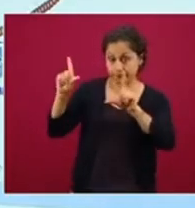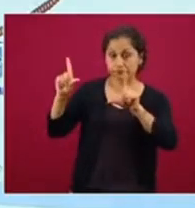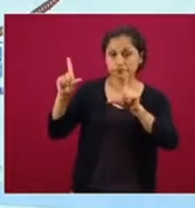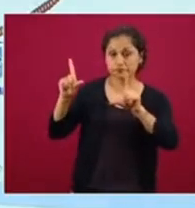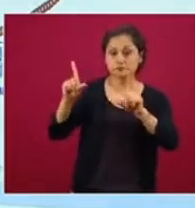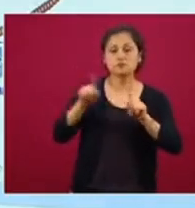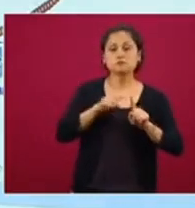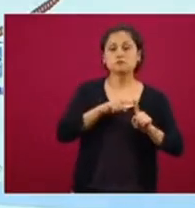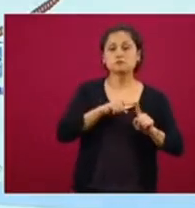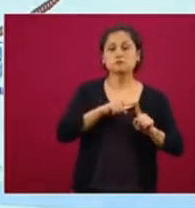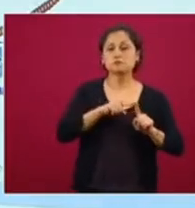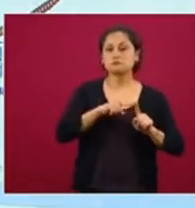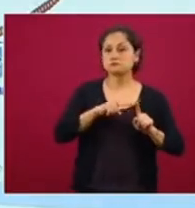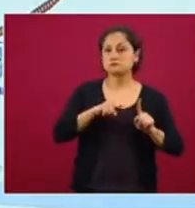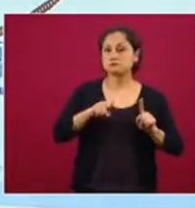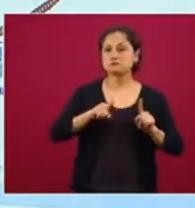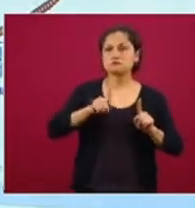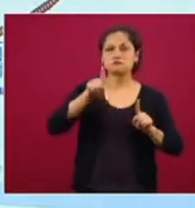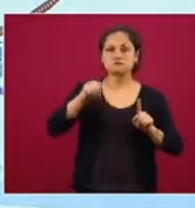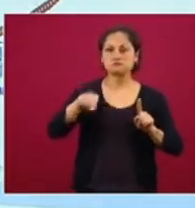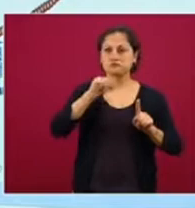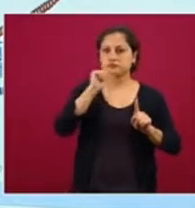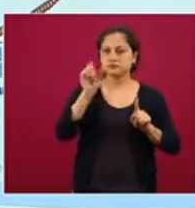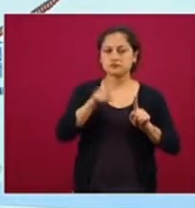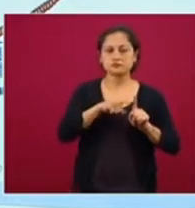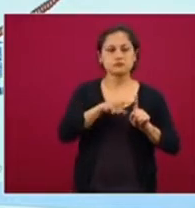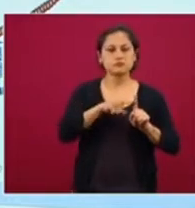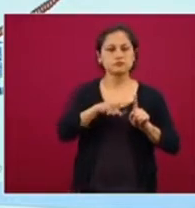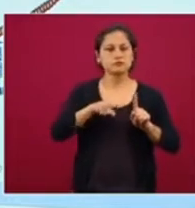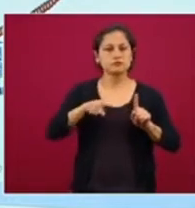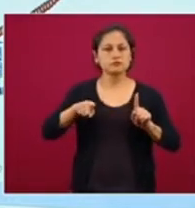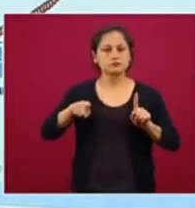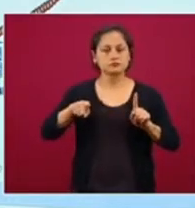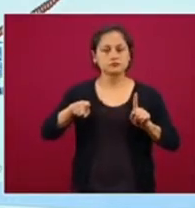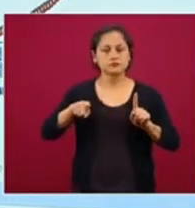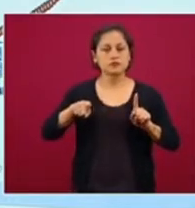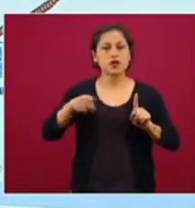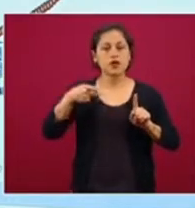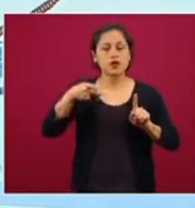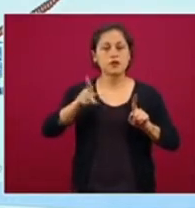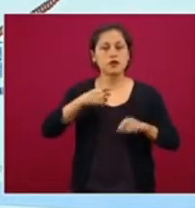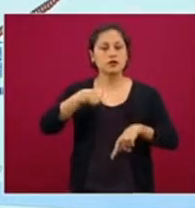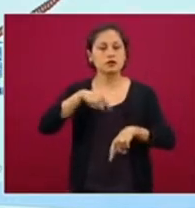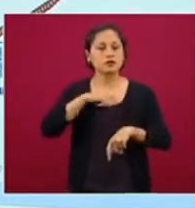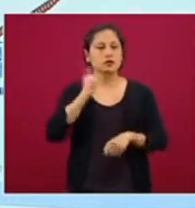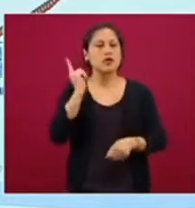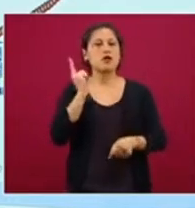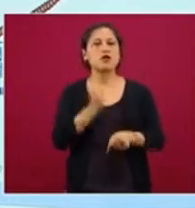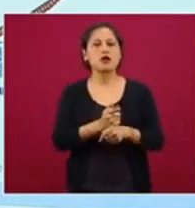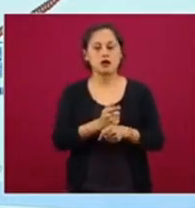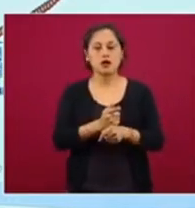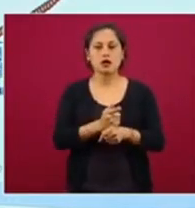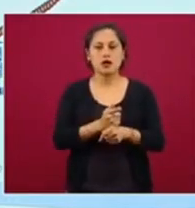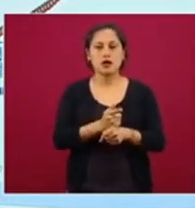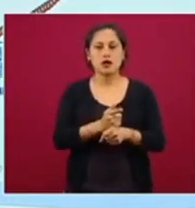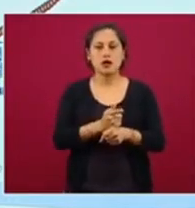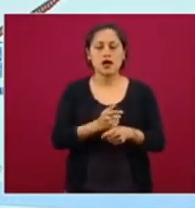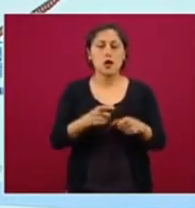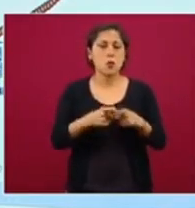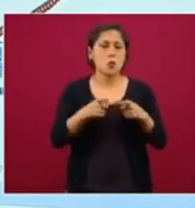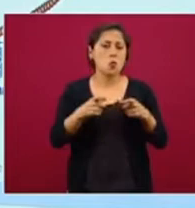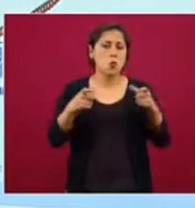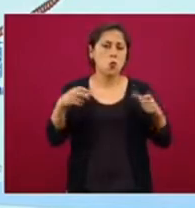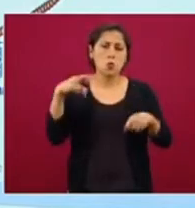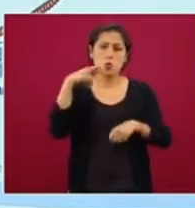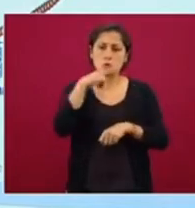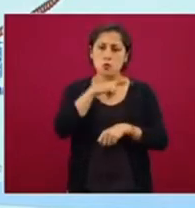crecía rápidamente. Cuando empezó a crecer rápidamente, nos dimos cuenta cuando había 12 casos,